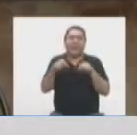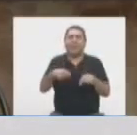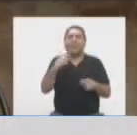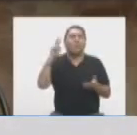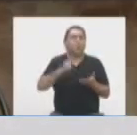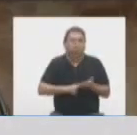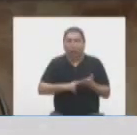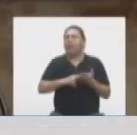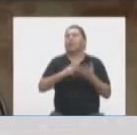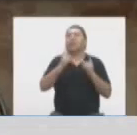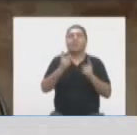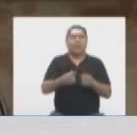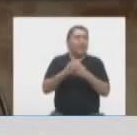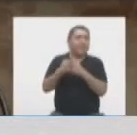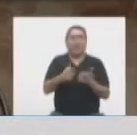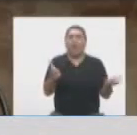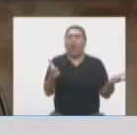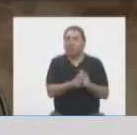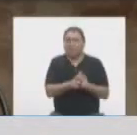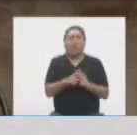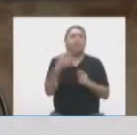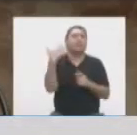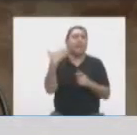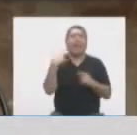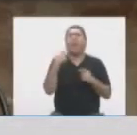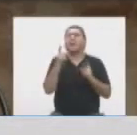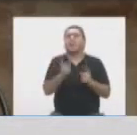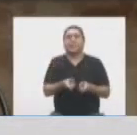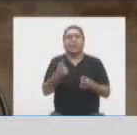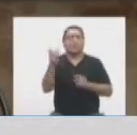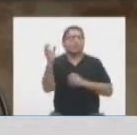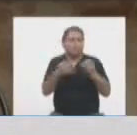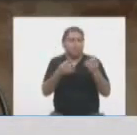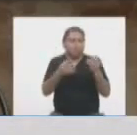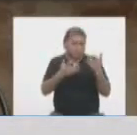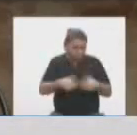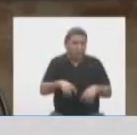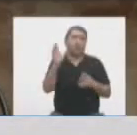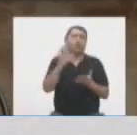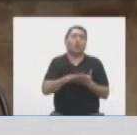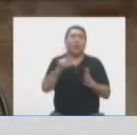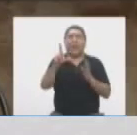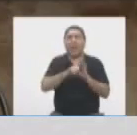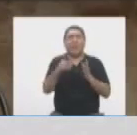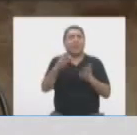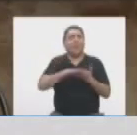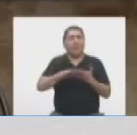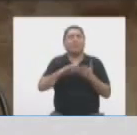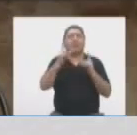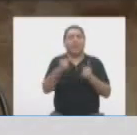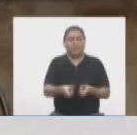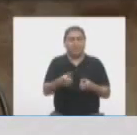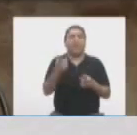difícil que en un gobierno nacional como el de mi ley la justicia pueda intentar por lo menos en